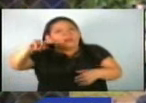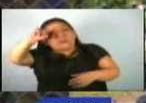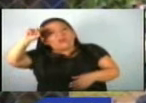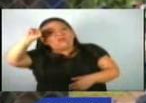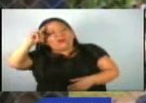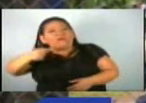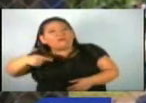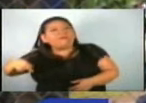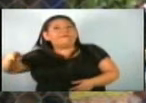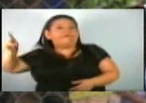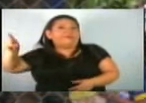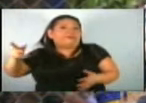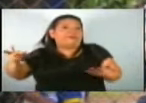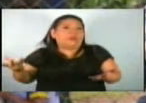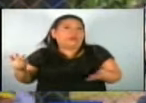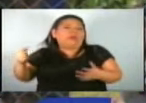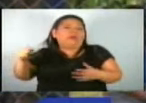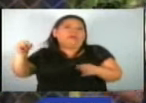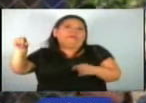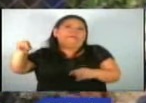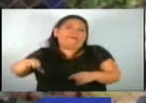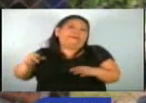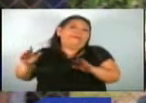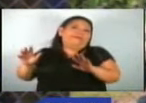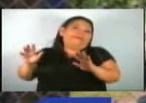Estados Unidos y se topan con estos